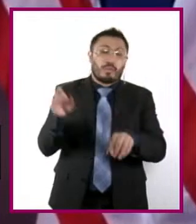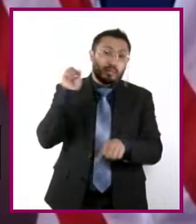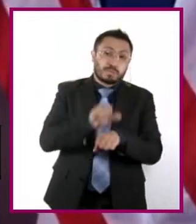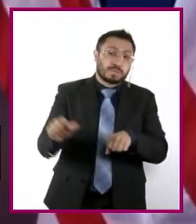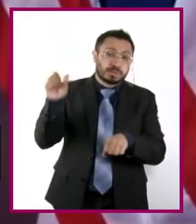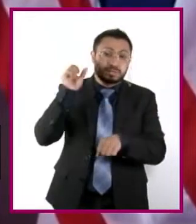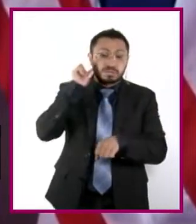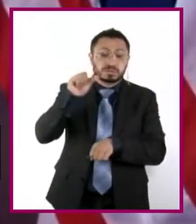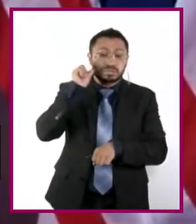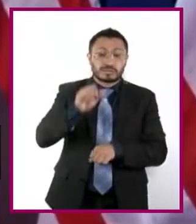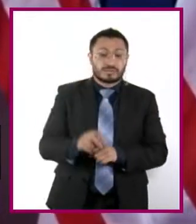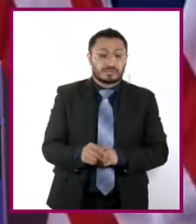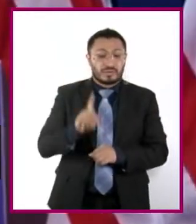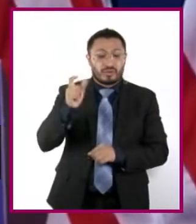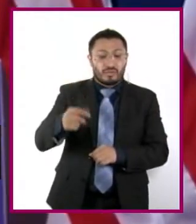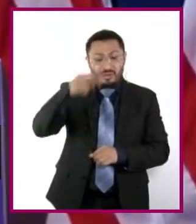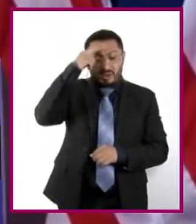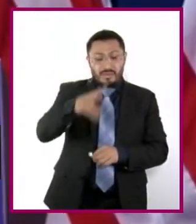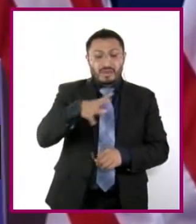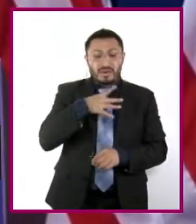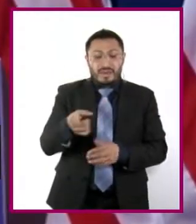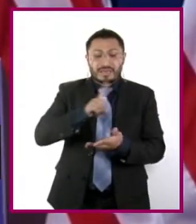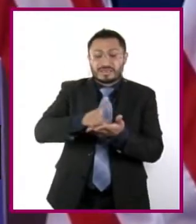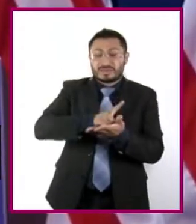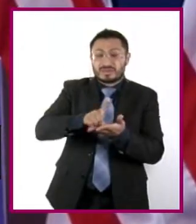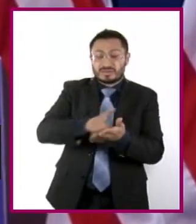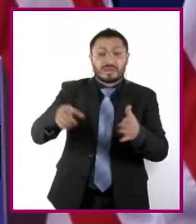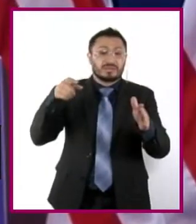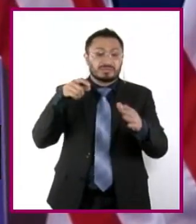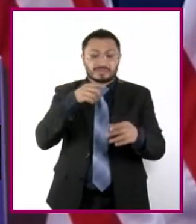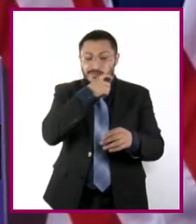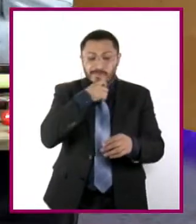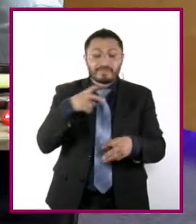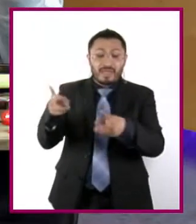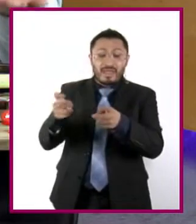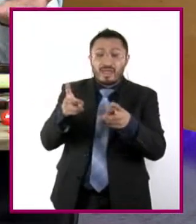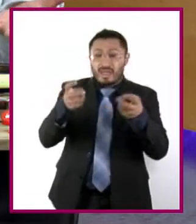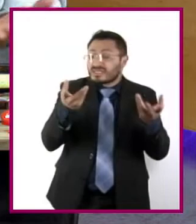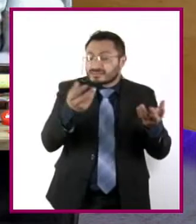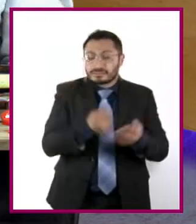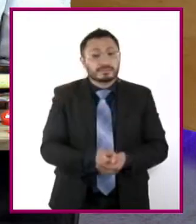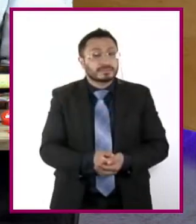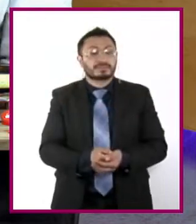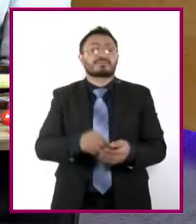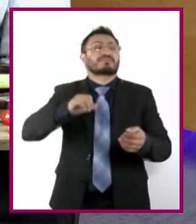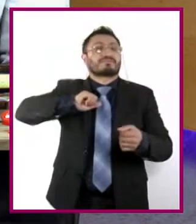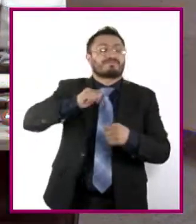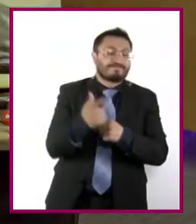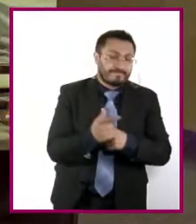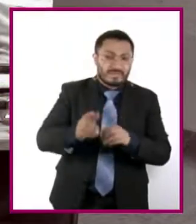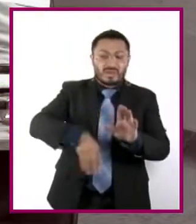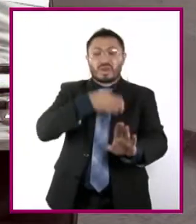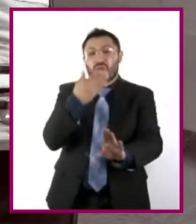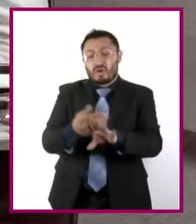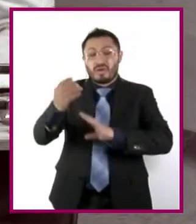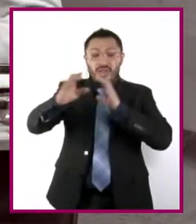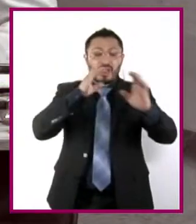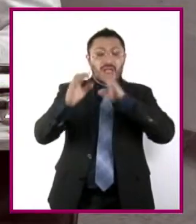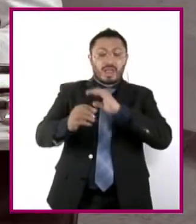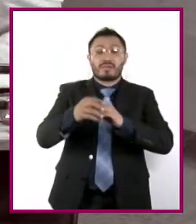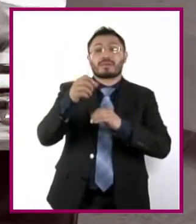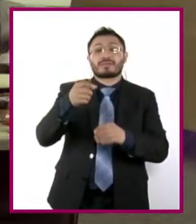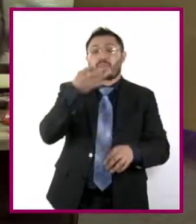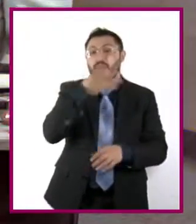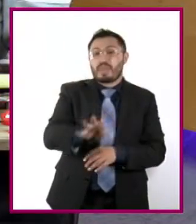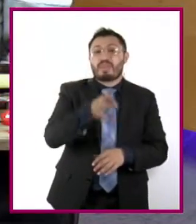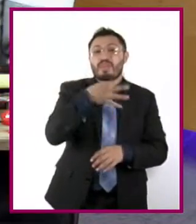When Mexico sends its people, they're bringing drugs, they're bringing crime. Una acción que afecta a la convivencia y la comunicación es